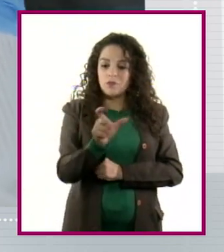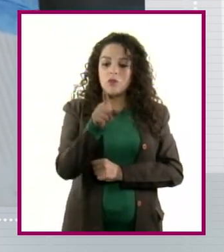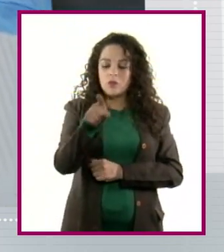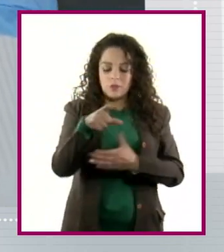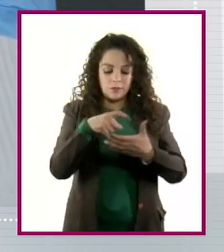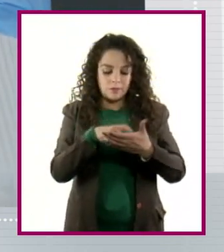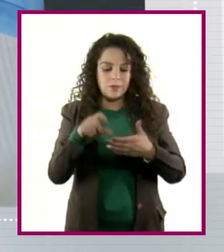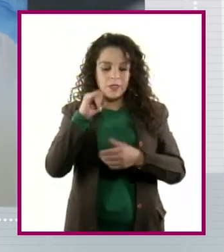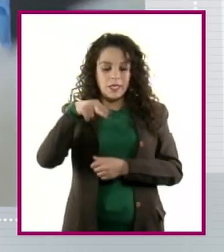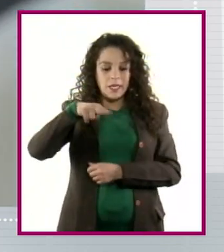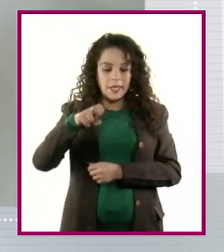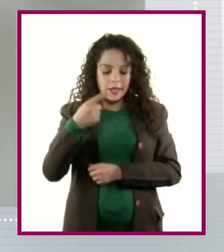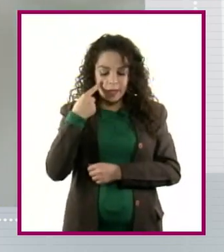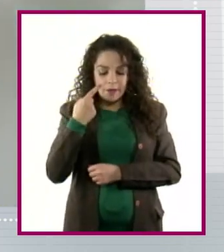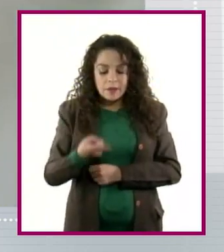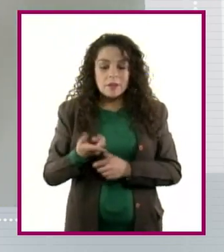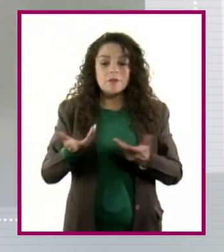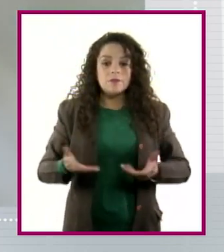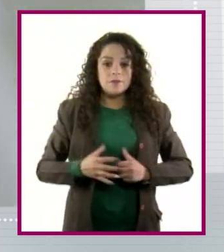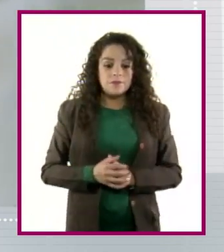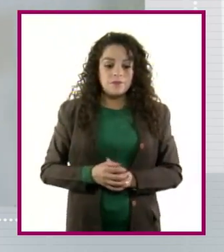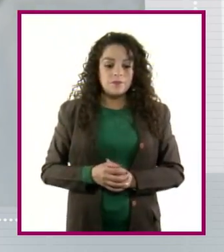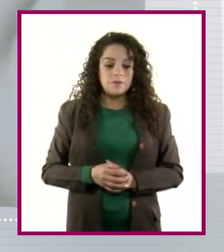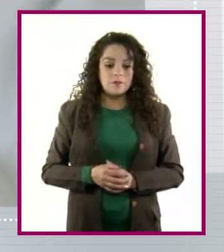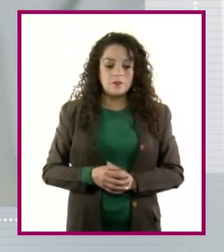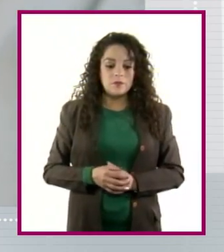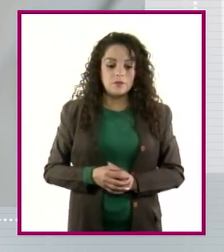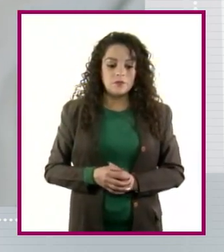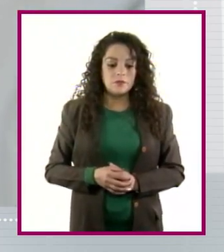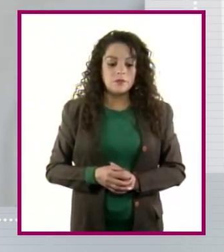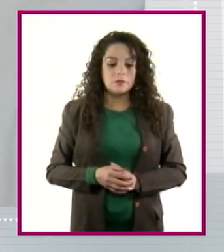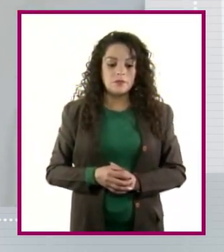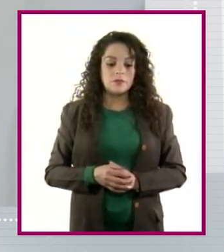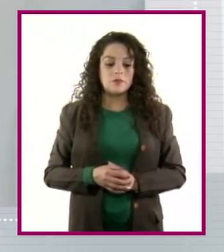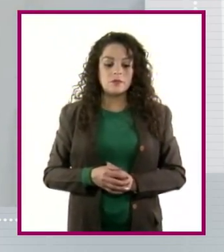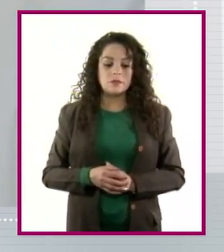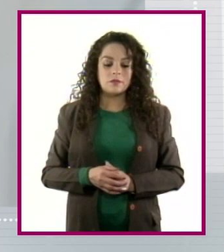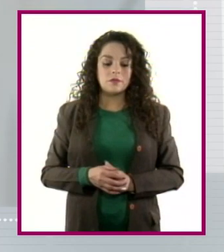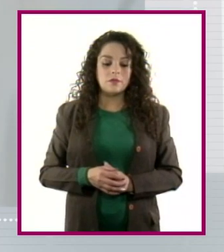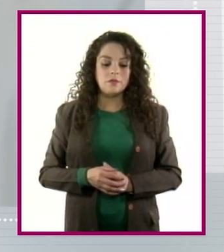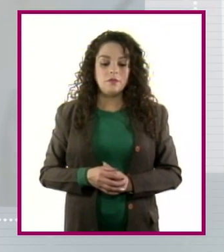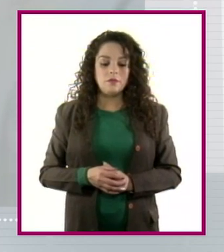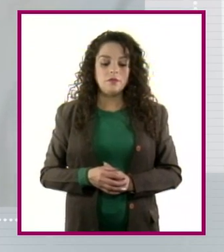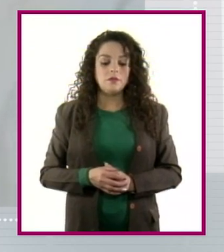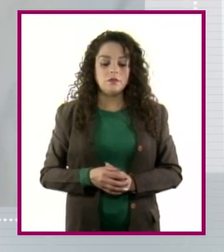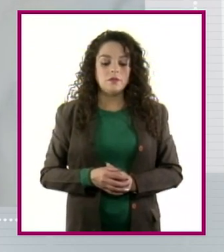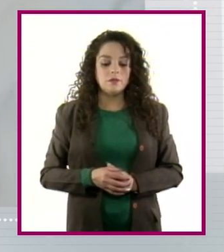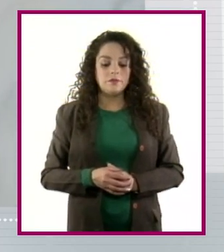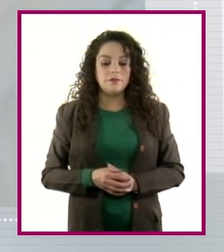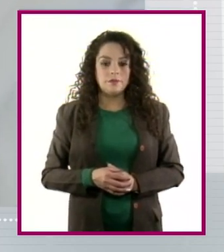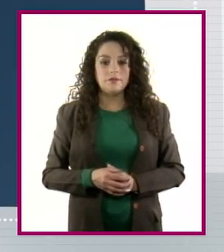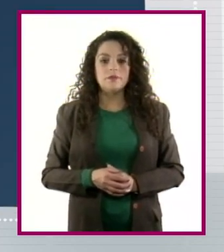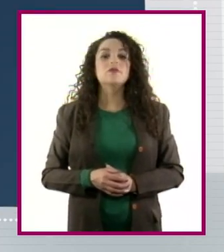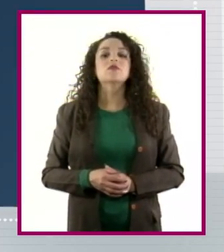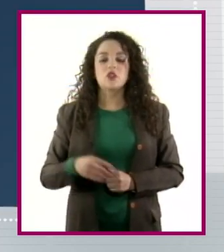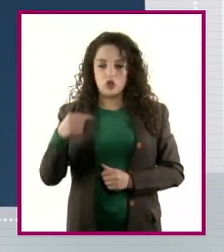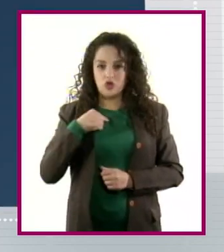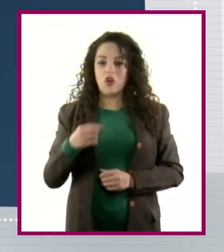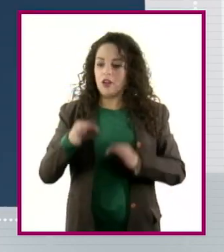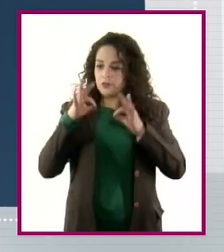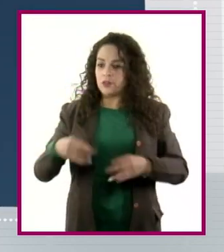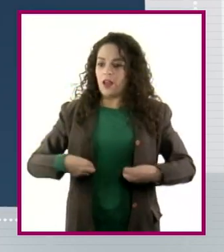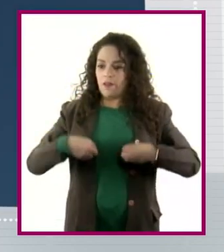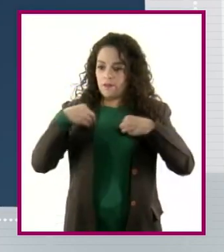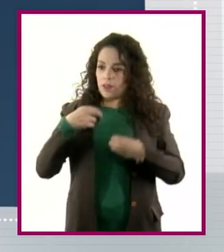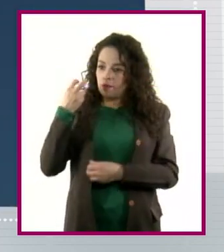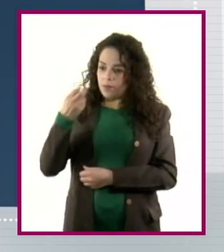donde pudieras identificarte, valga la redundancia, como persona de Malinalco, como habitante